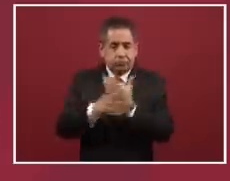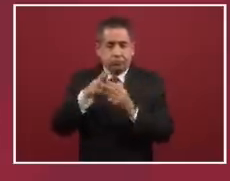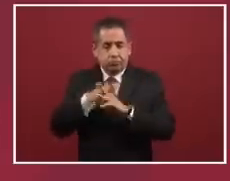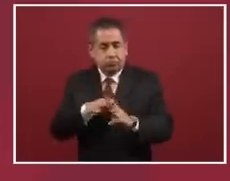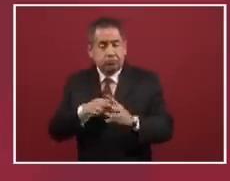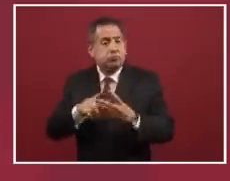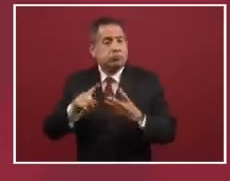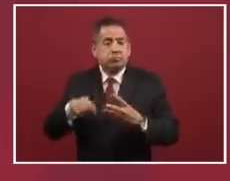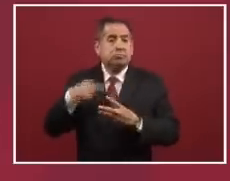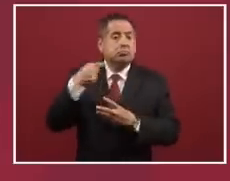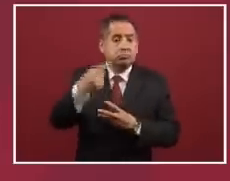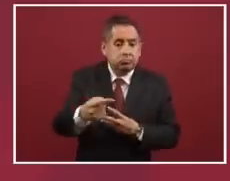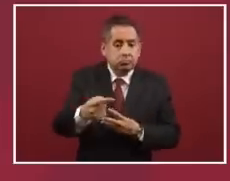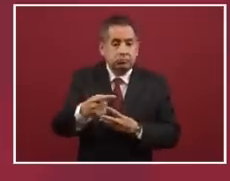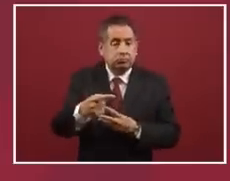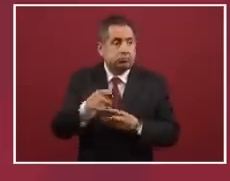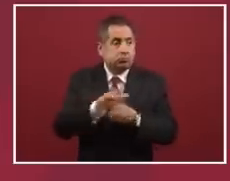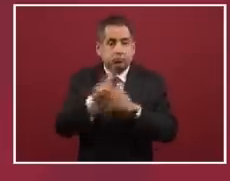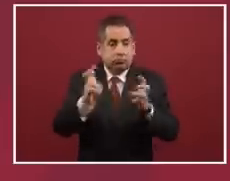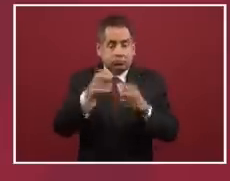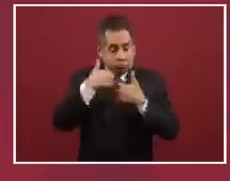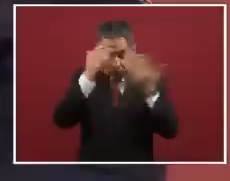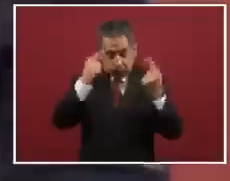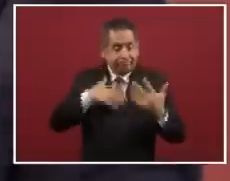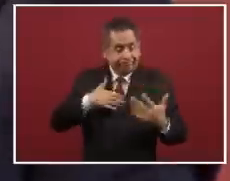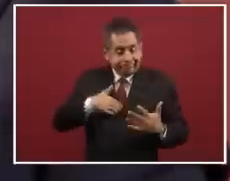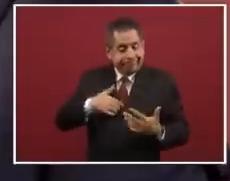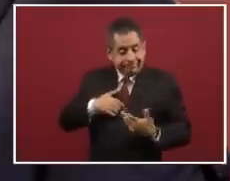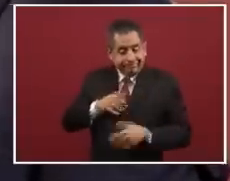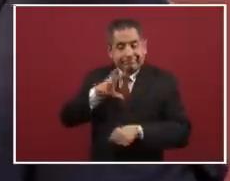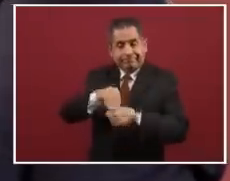tema y tengo que participar en eso, porque es la relación con